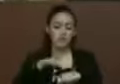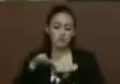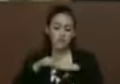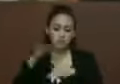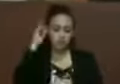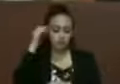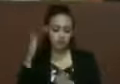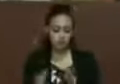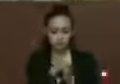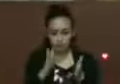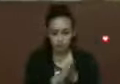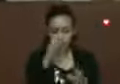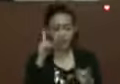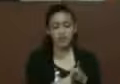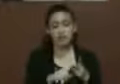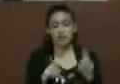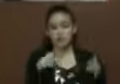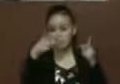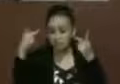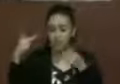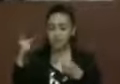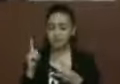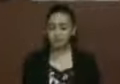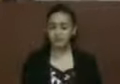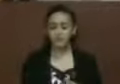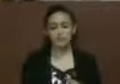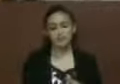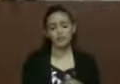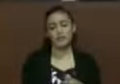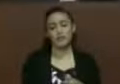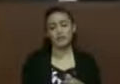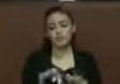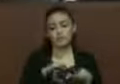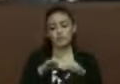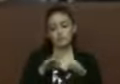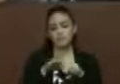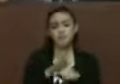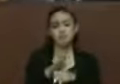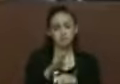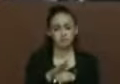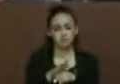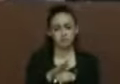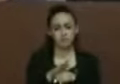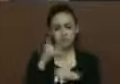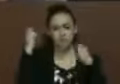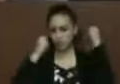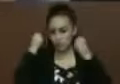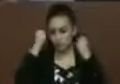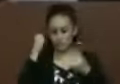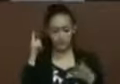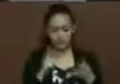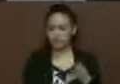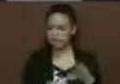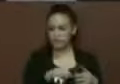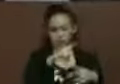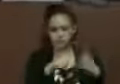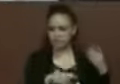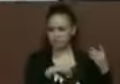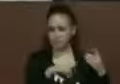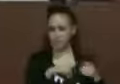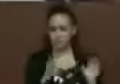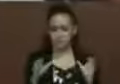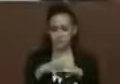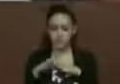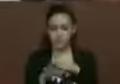en la construcción, trabajan en el comercio, trabajan en el tema turístico, bueno, más bien en el